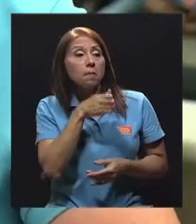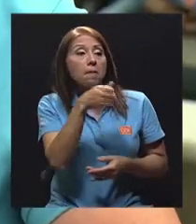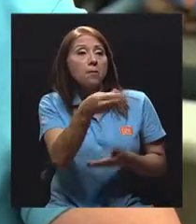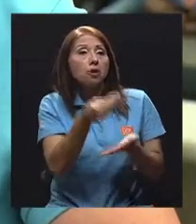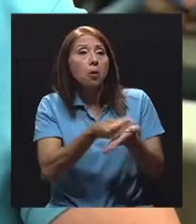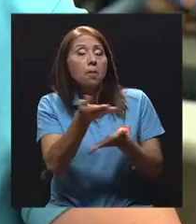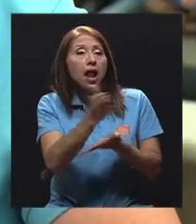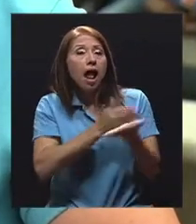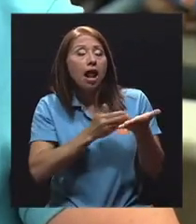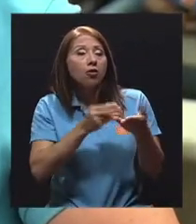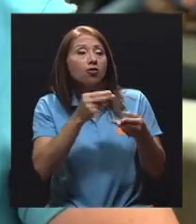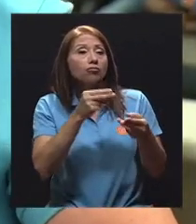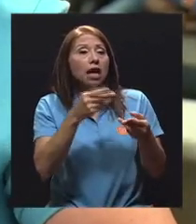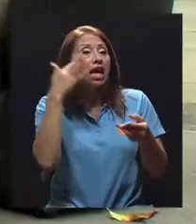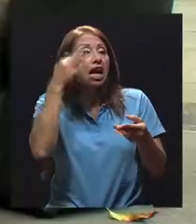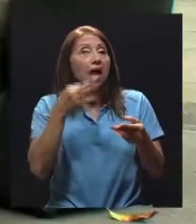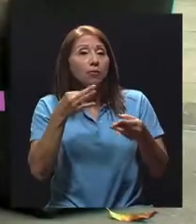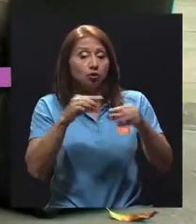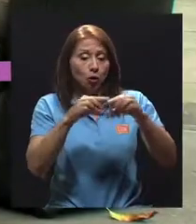encontramos es que con una pasta dental